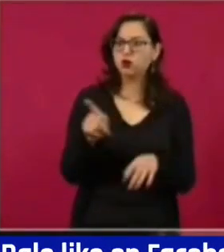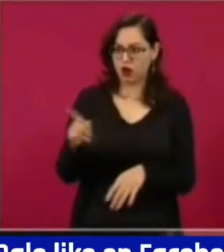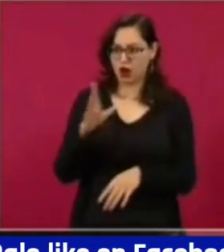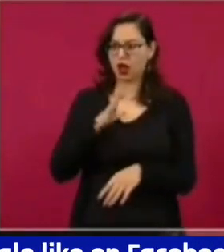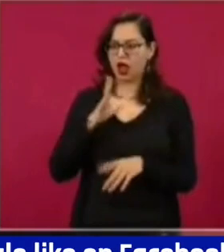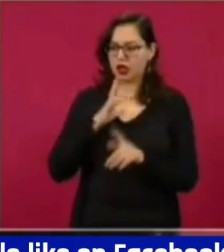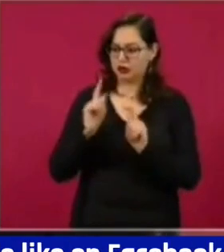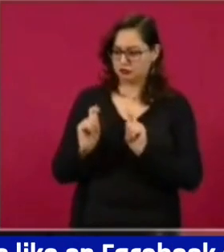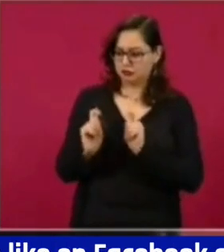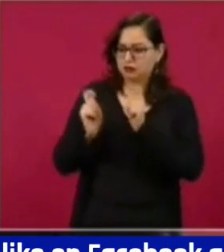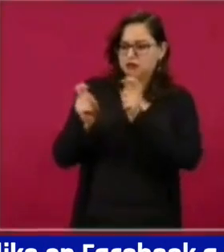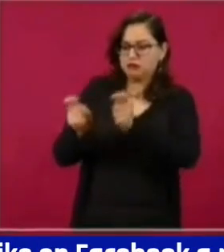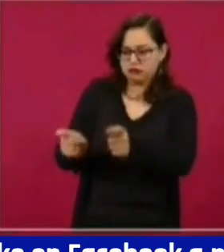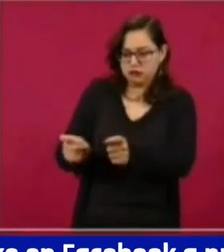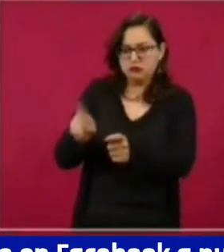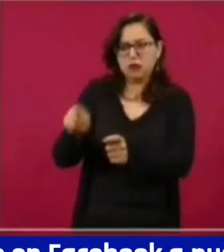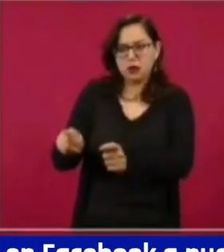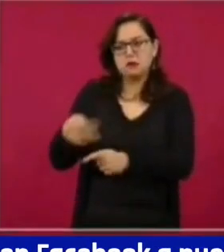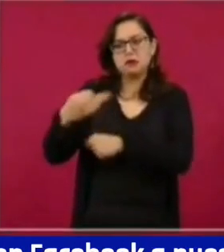sin sobresaltos,